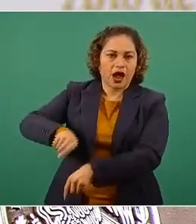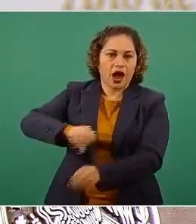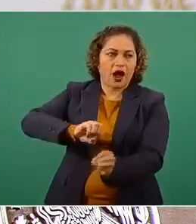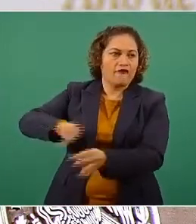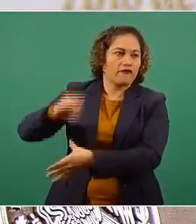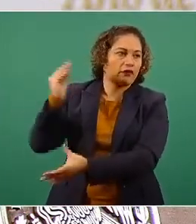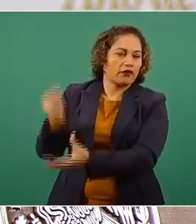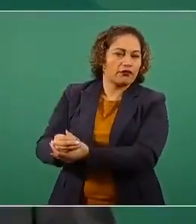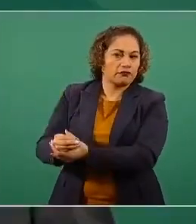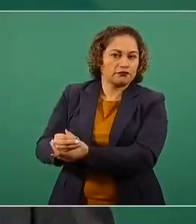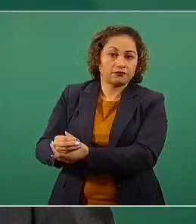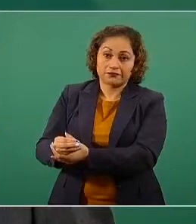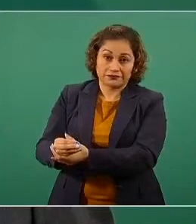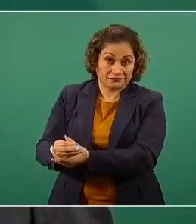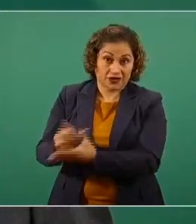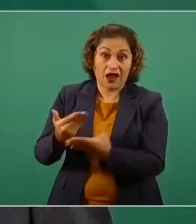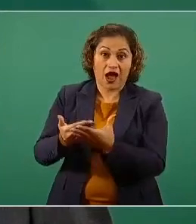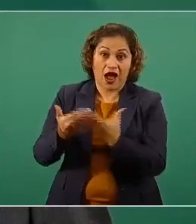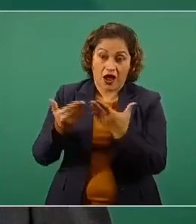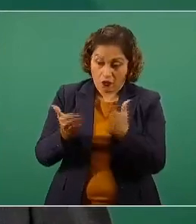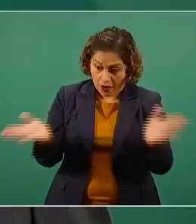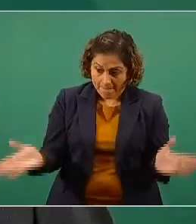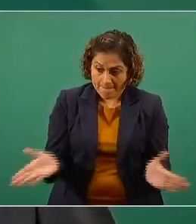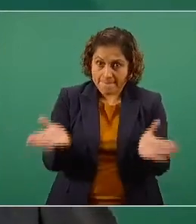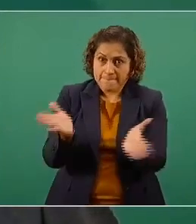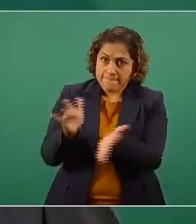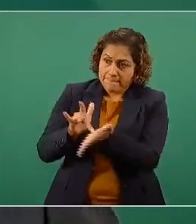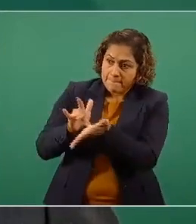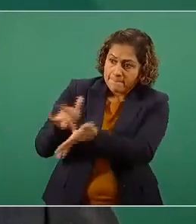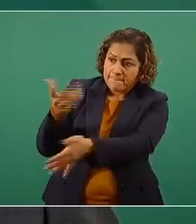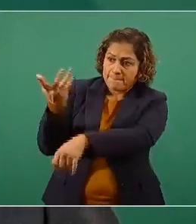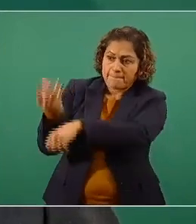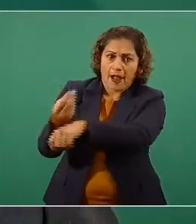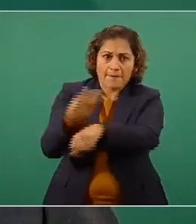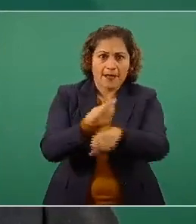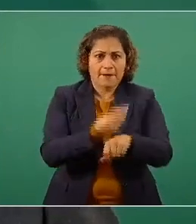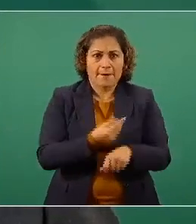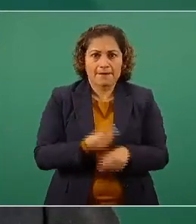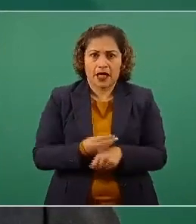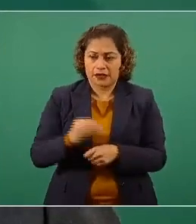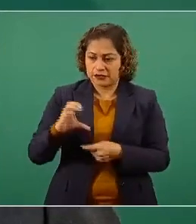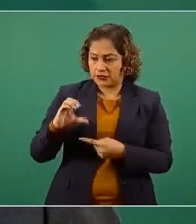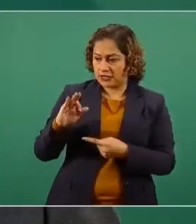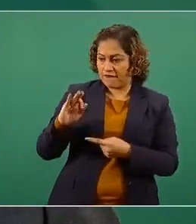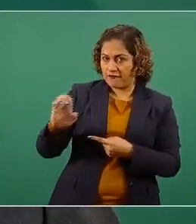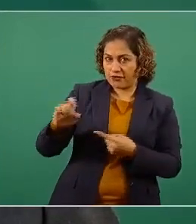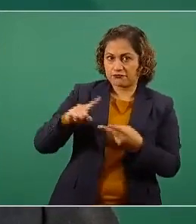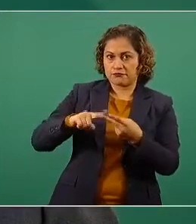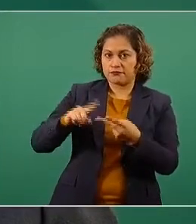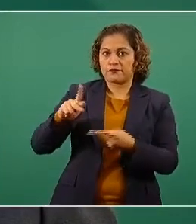Comisión Federal de Electricidad, lo mismo a Pemex.